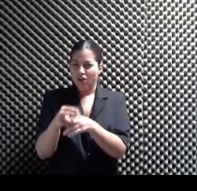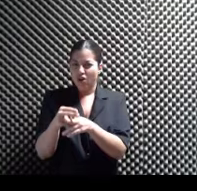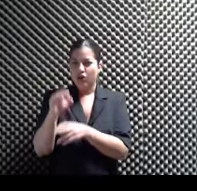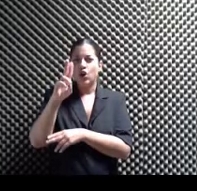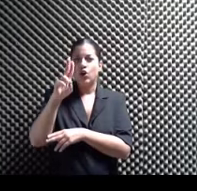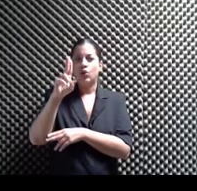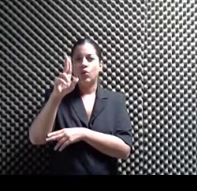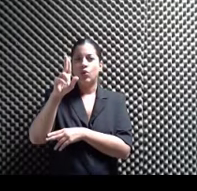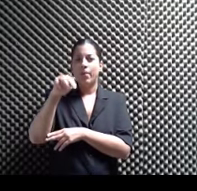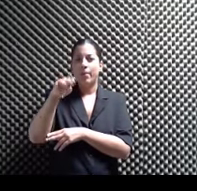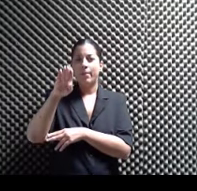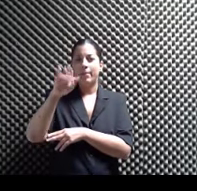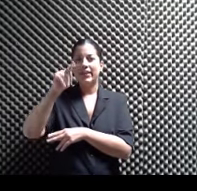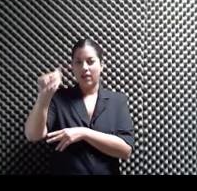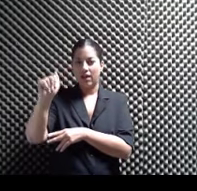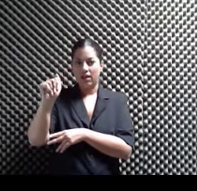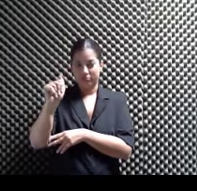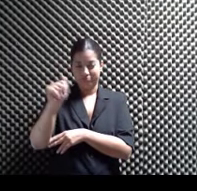tema Que se llama